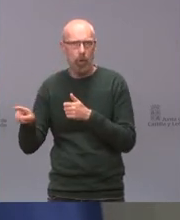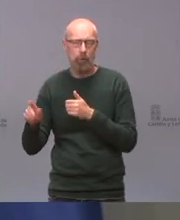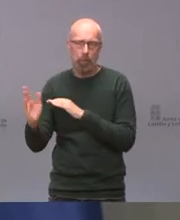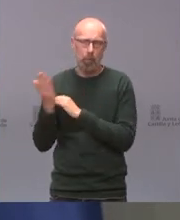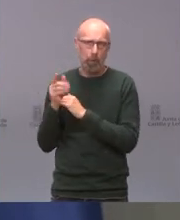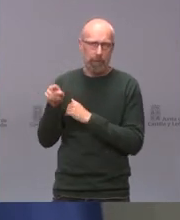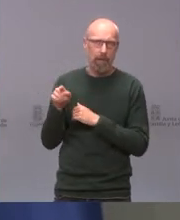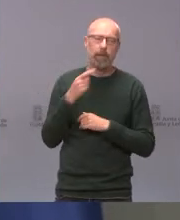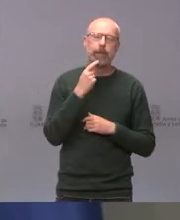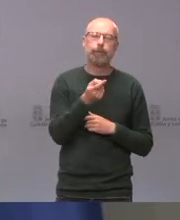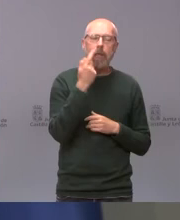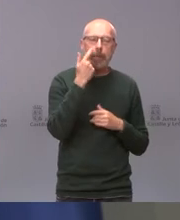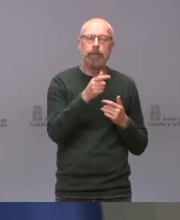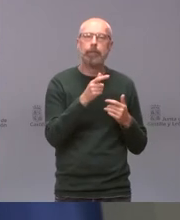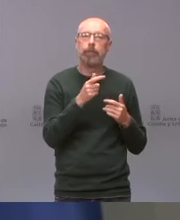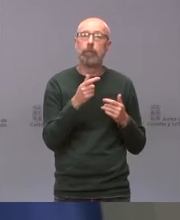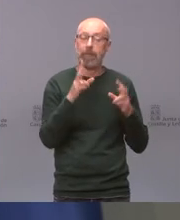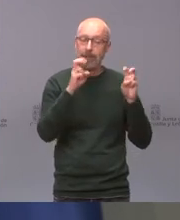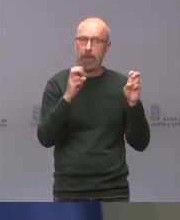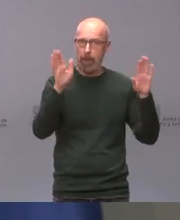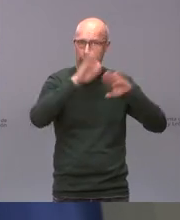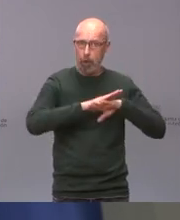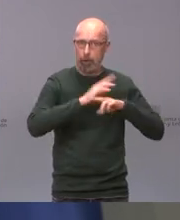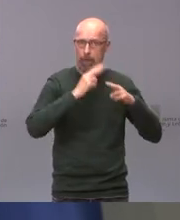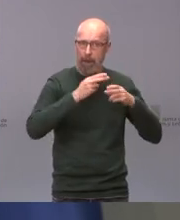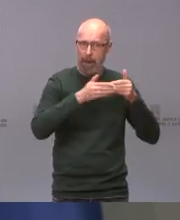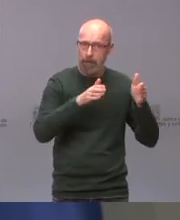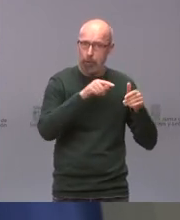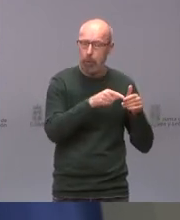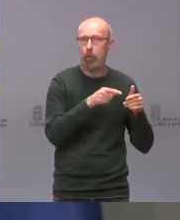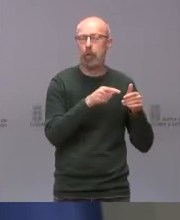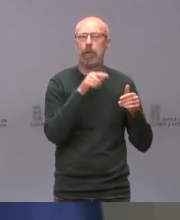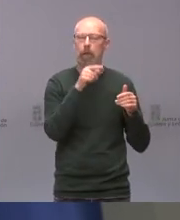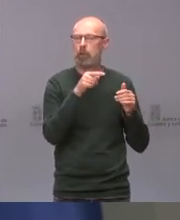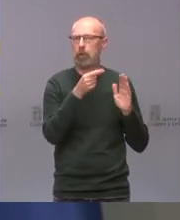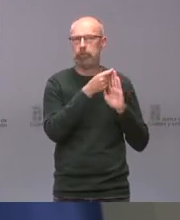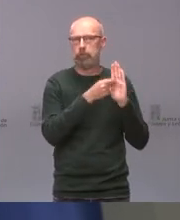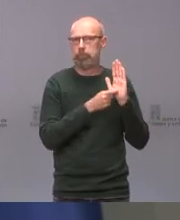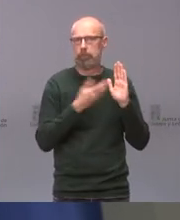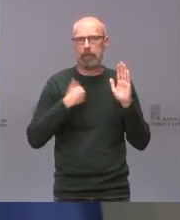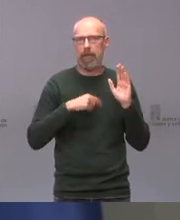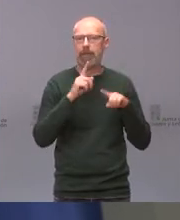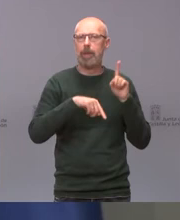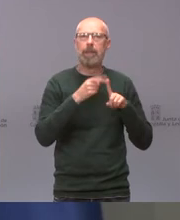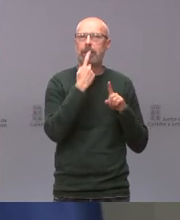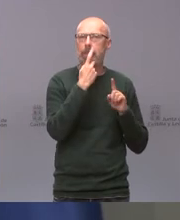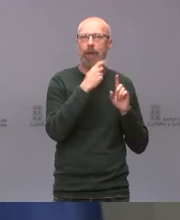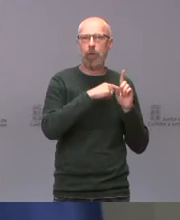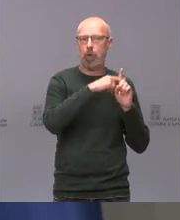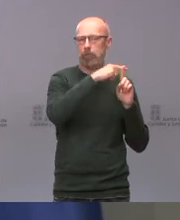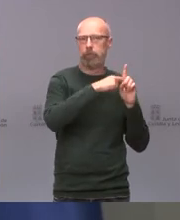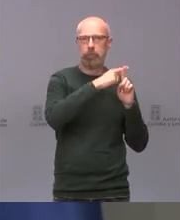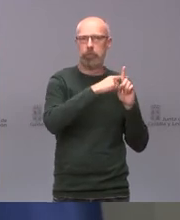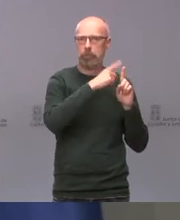el protocolo de reactivación del ocio nocturno está también marcado en el semáforo. Hay unos niveles de de